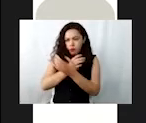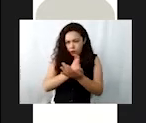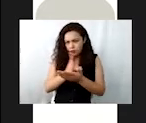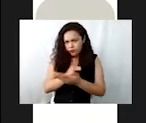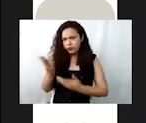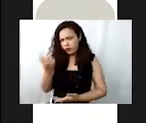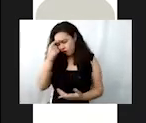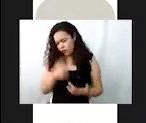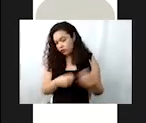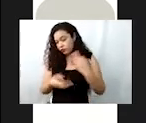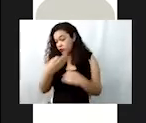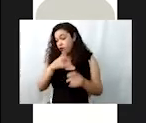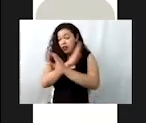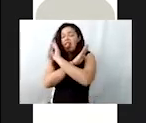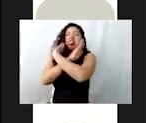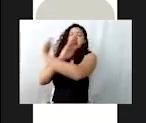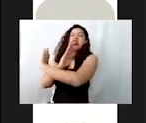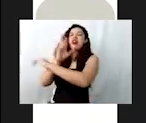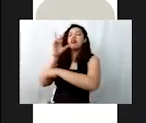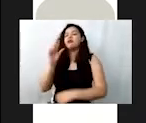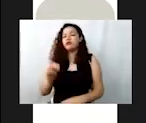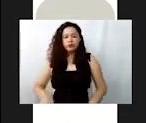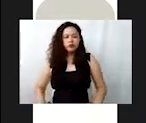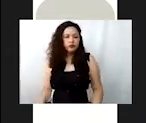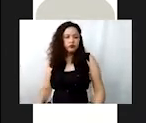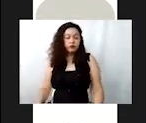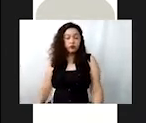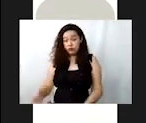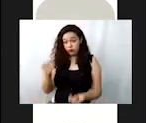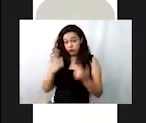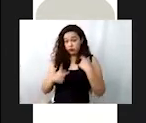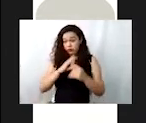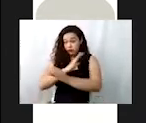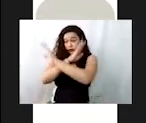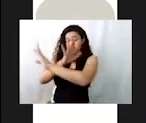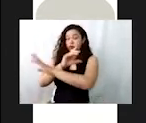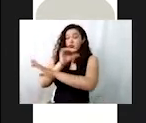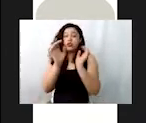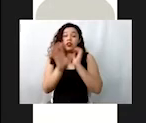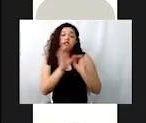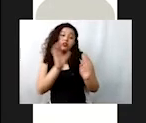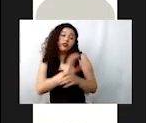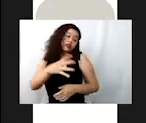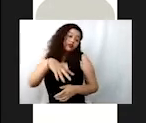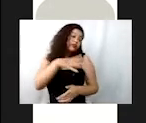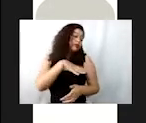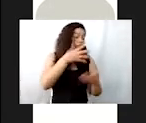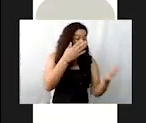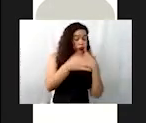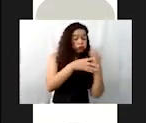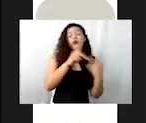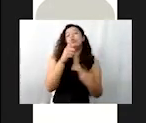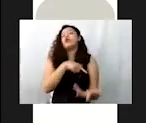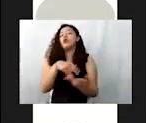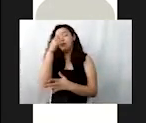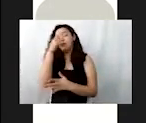nadie está en contra de eso. Y si lo está, bueno, es porque anda en otras cosas, pero es un punto de encuentro para todos